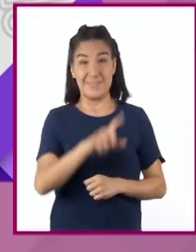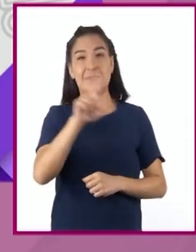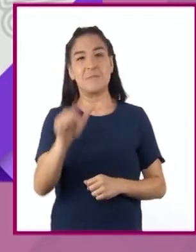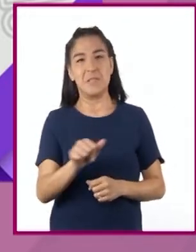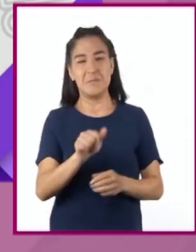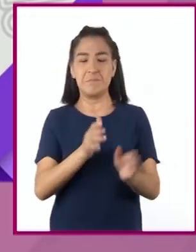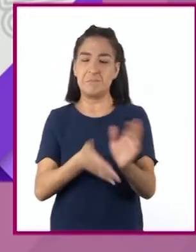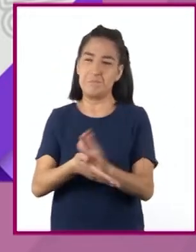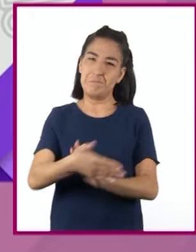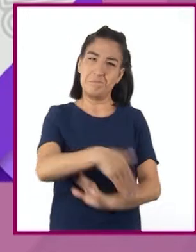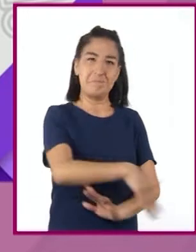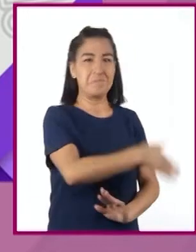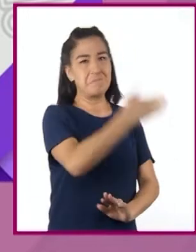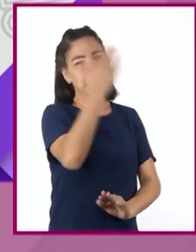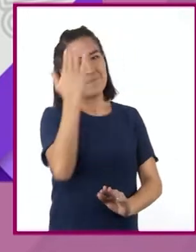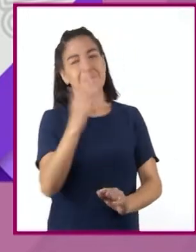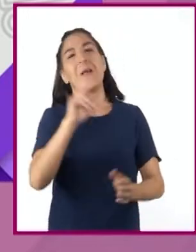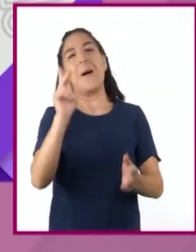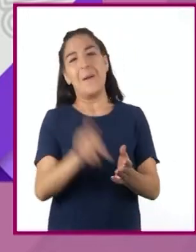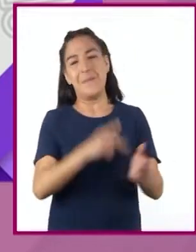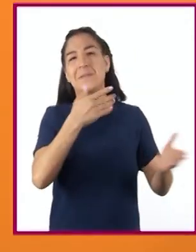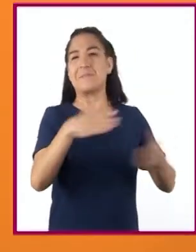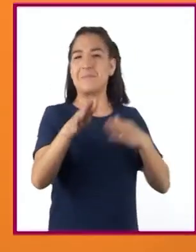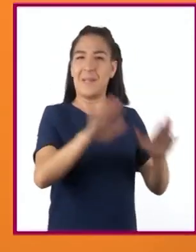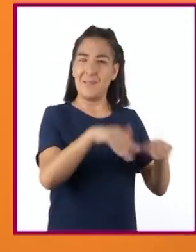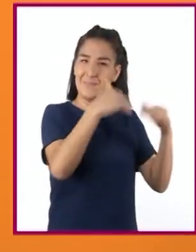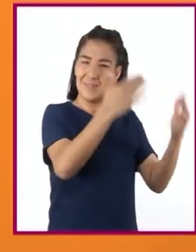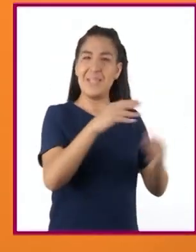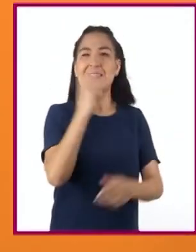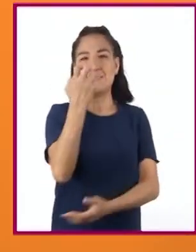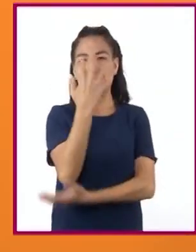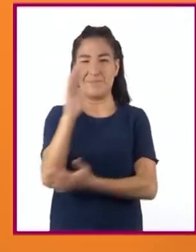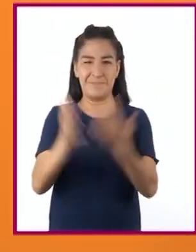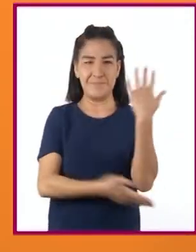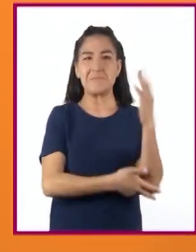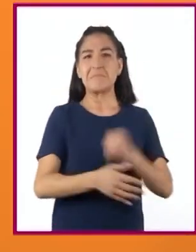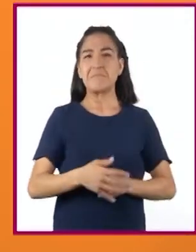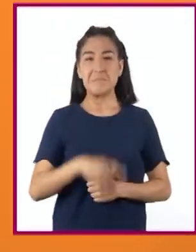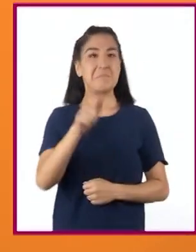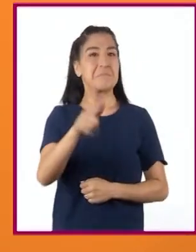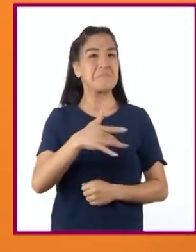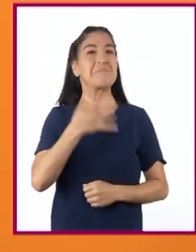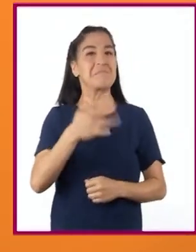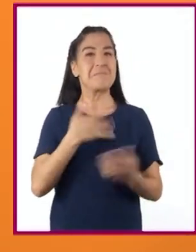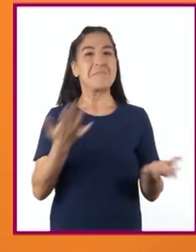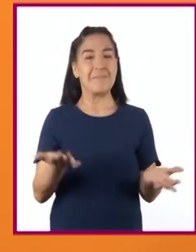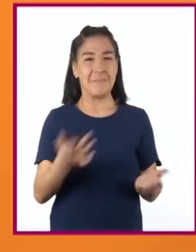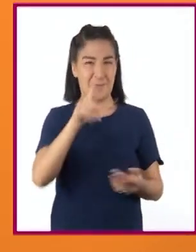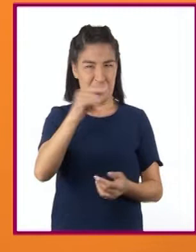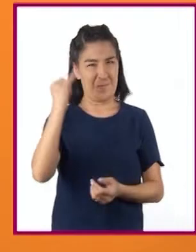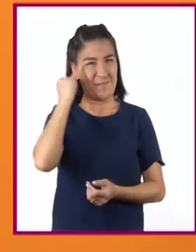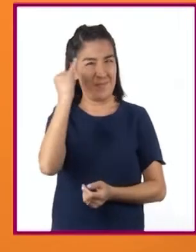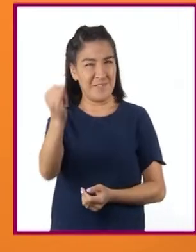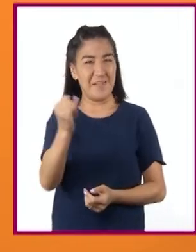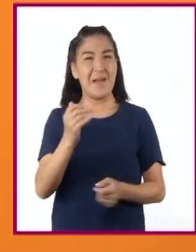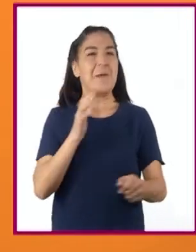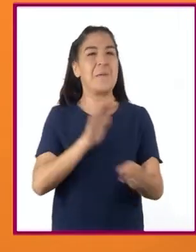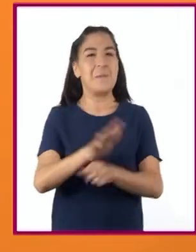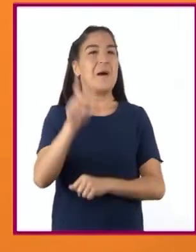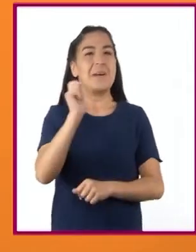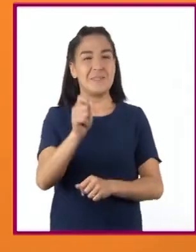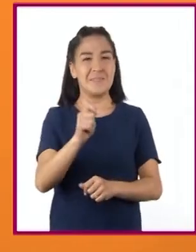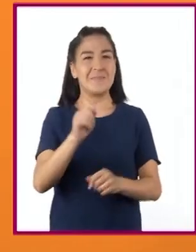media vuelta y se adentró de nuevo en la selva. ¿Qué les pareció la fábula? ¿Tienen una idea general de cuál